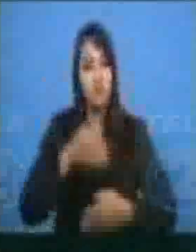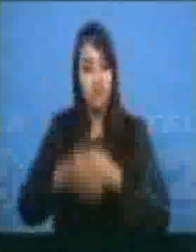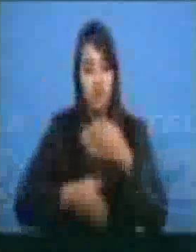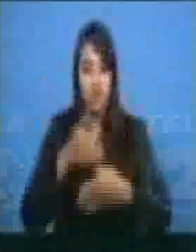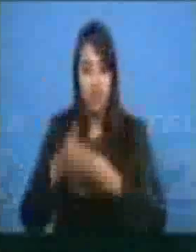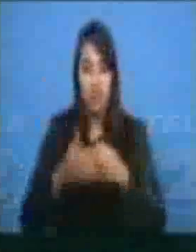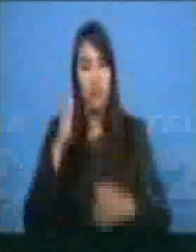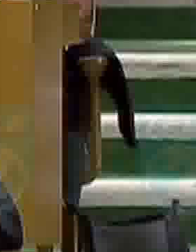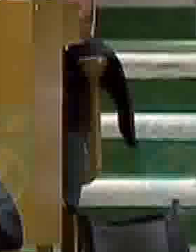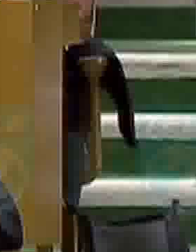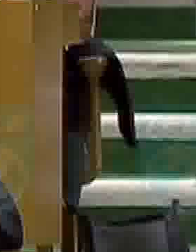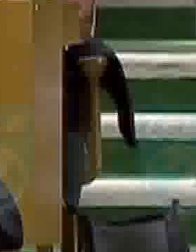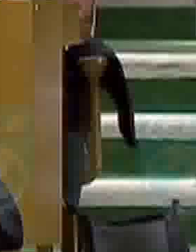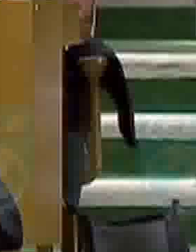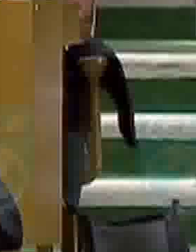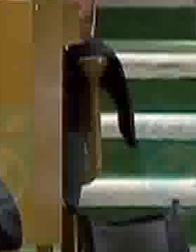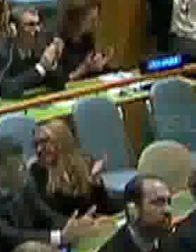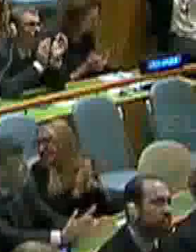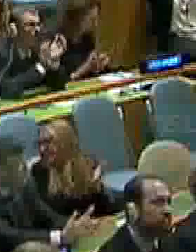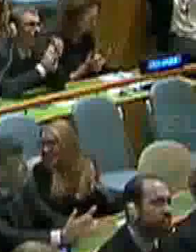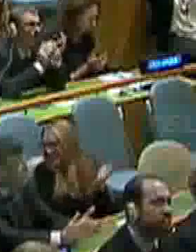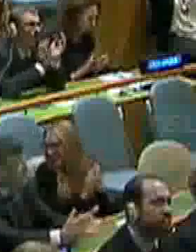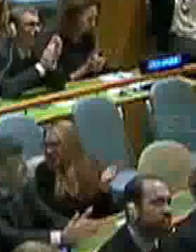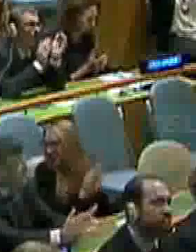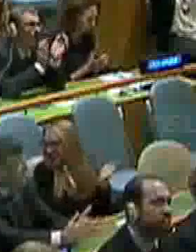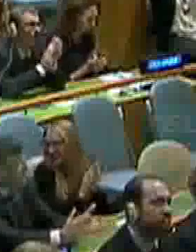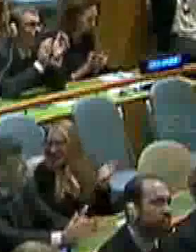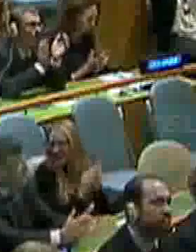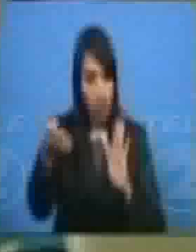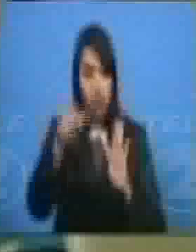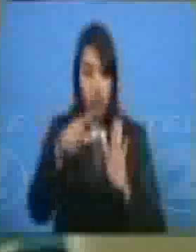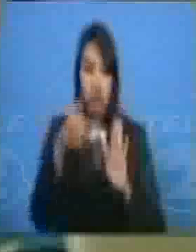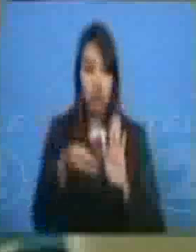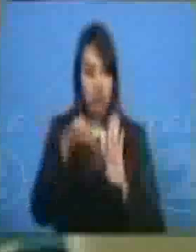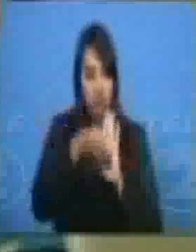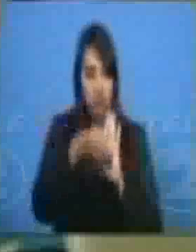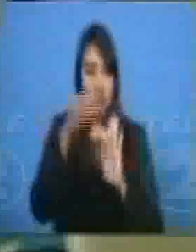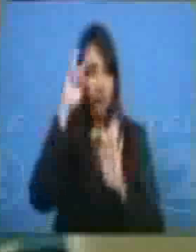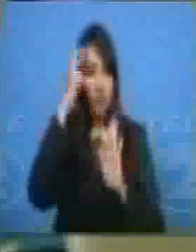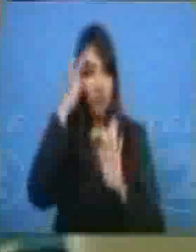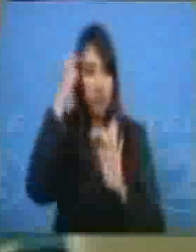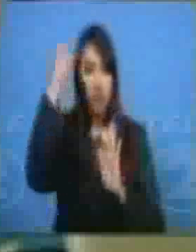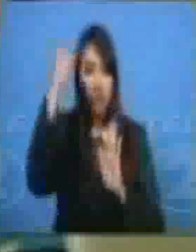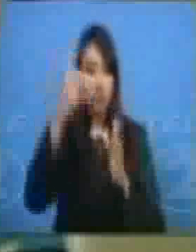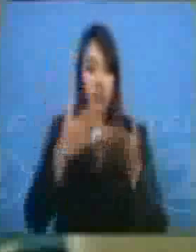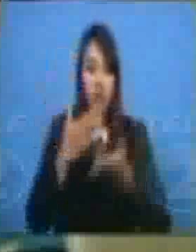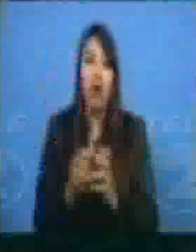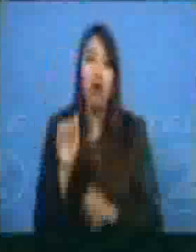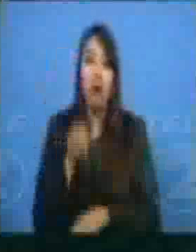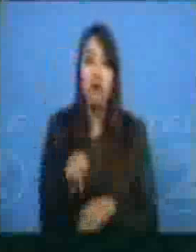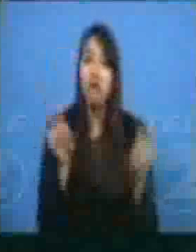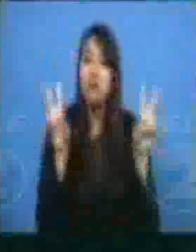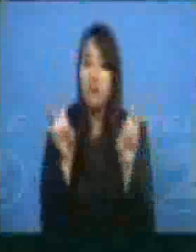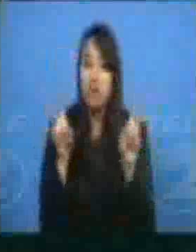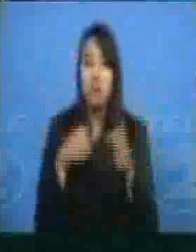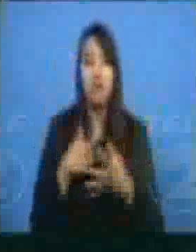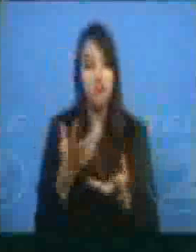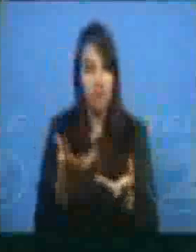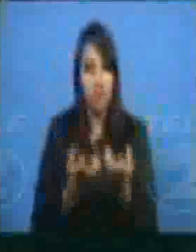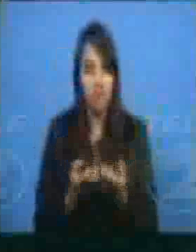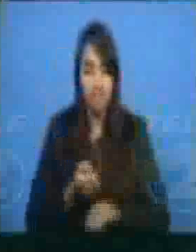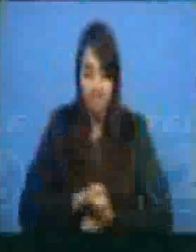progreso, hacia adelante. Y para finalizar su discurso, el presidente manifestó su compromiso en los acuerdos de país.